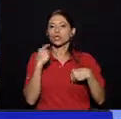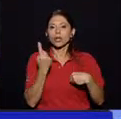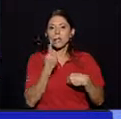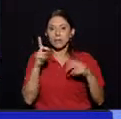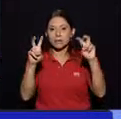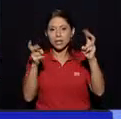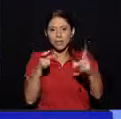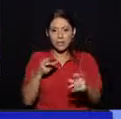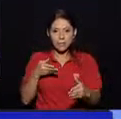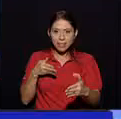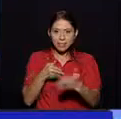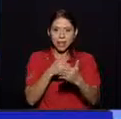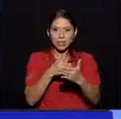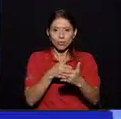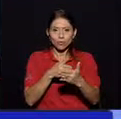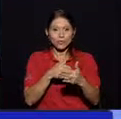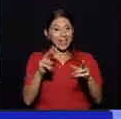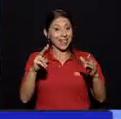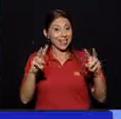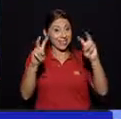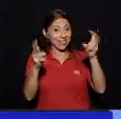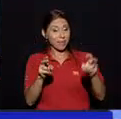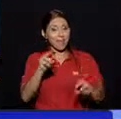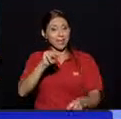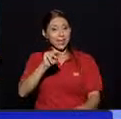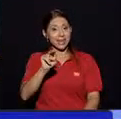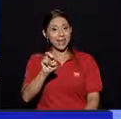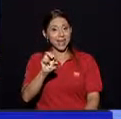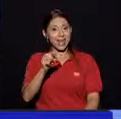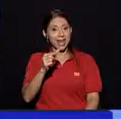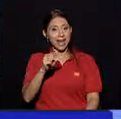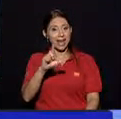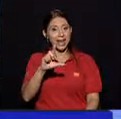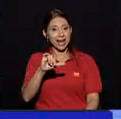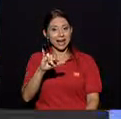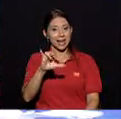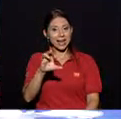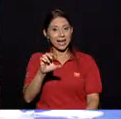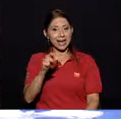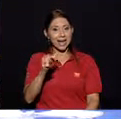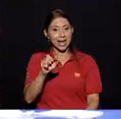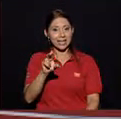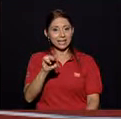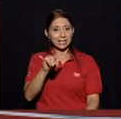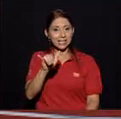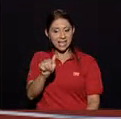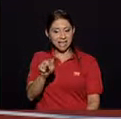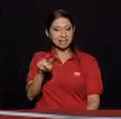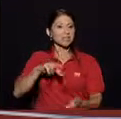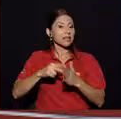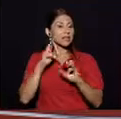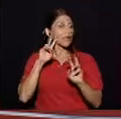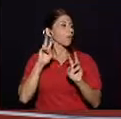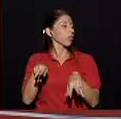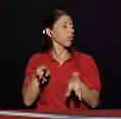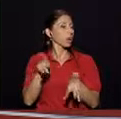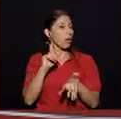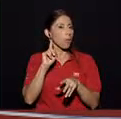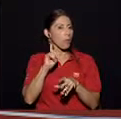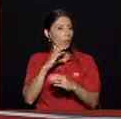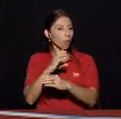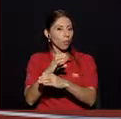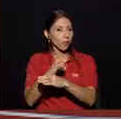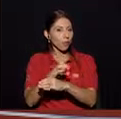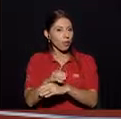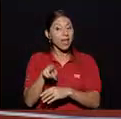ser muy dañina para las personas, sí, ¿verdad? Mucho que hacer también en ese tema. Sí. Vamos a una pausa, pero ya volvemos aquí con una mirada.